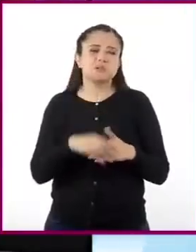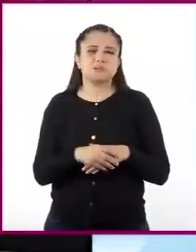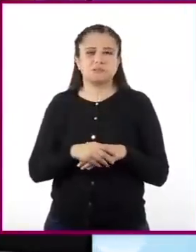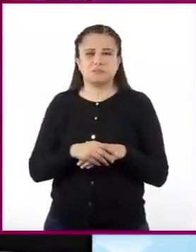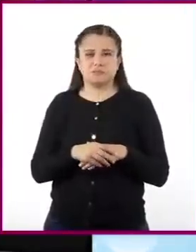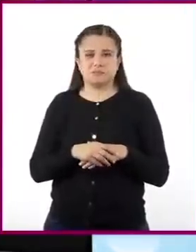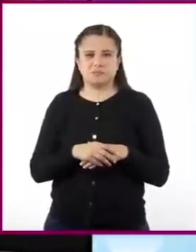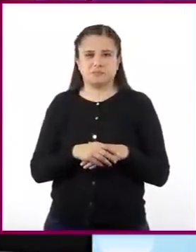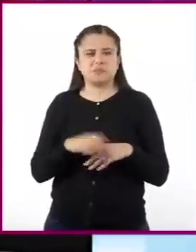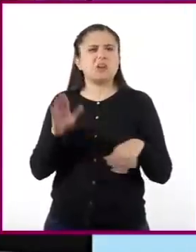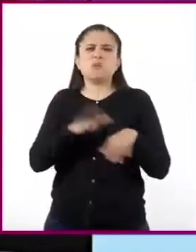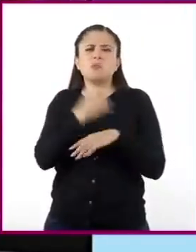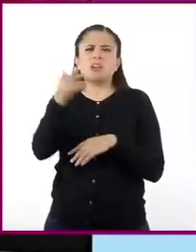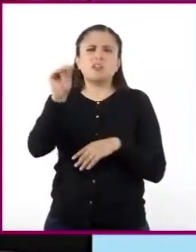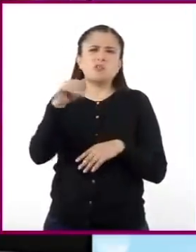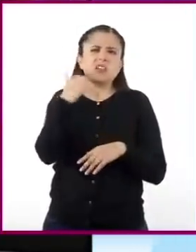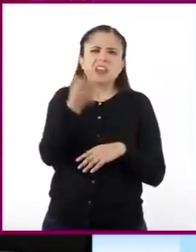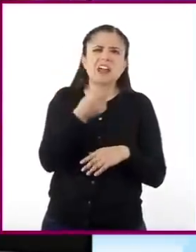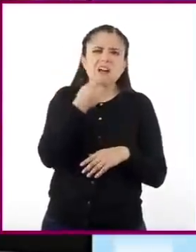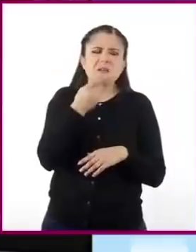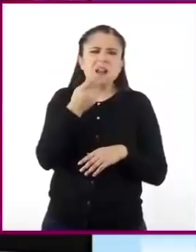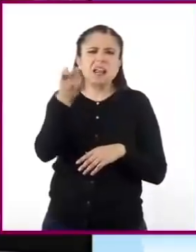cree que se deba que ya no quieren hablar?